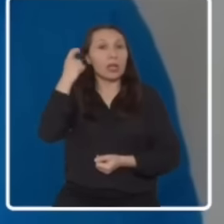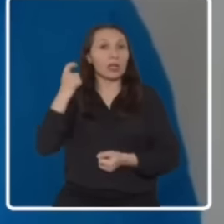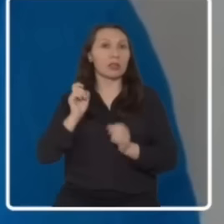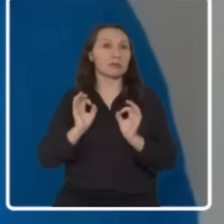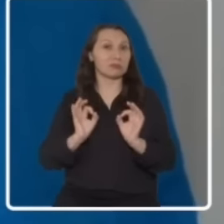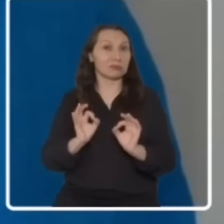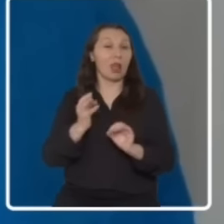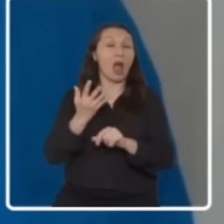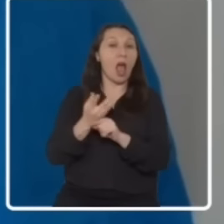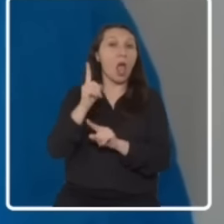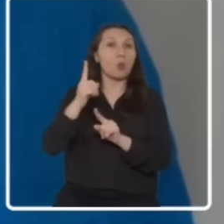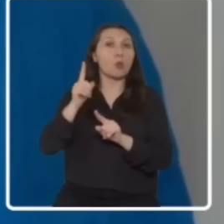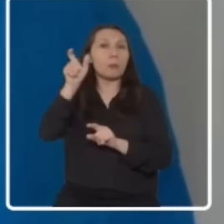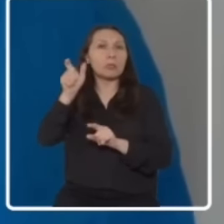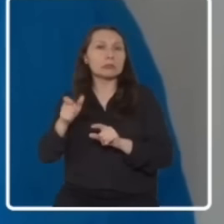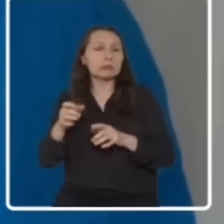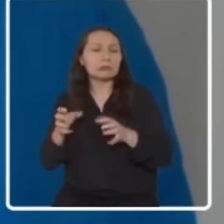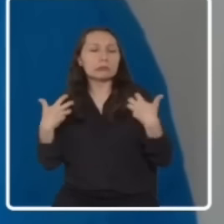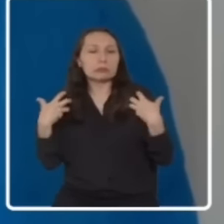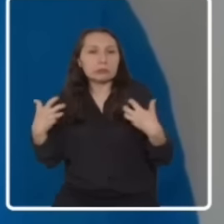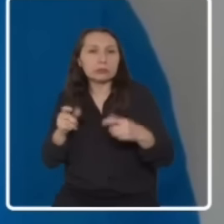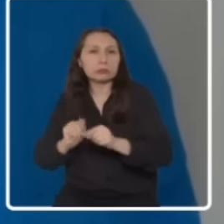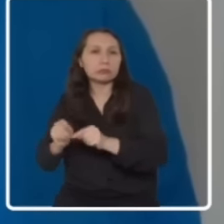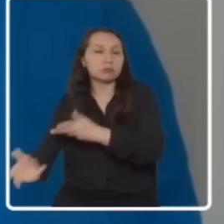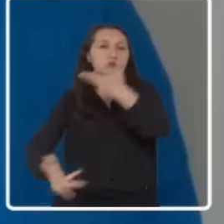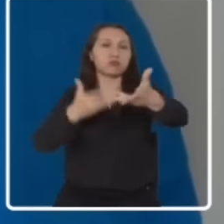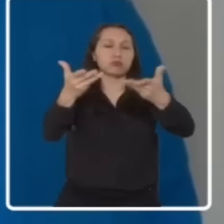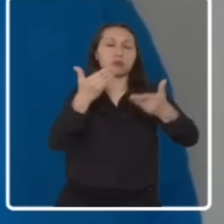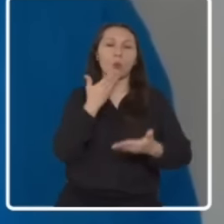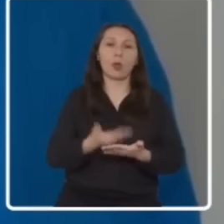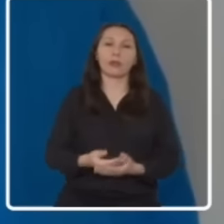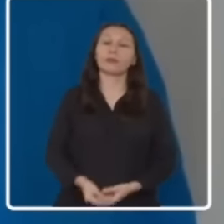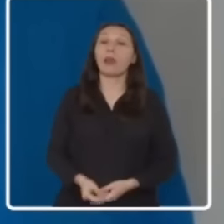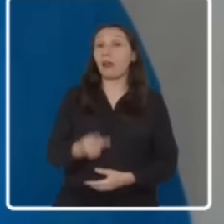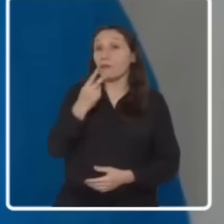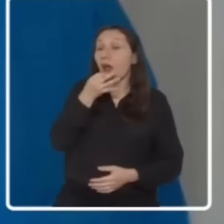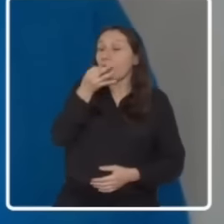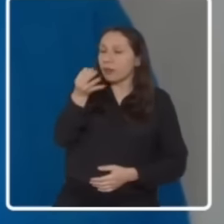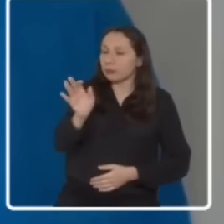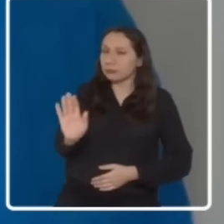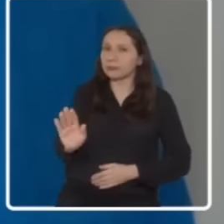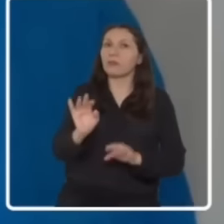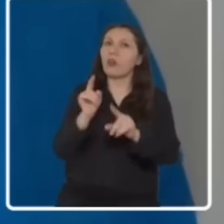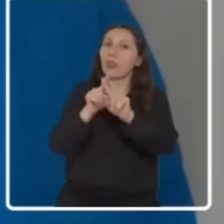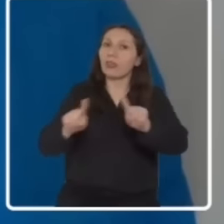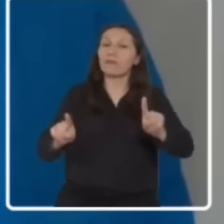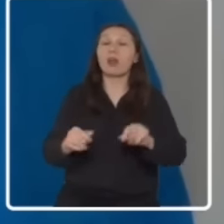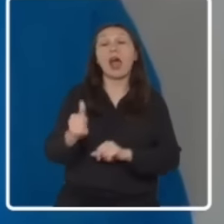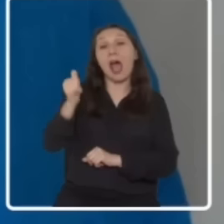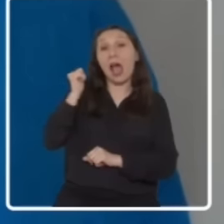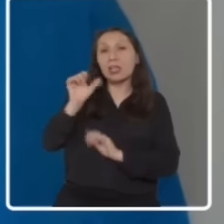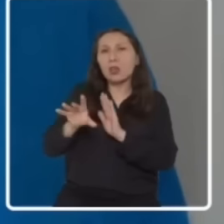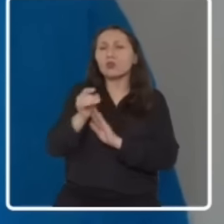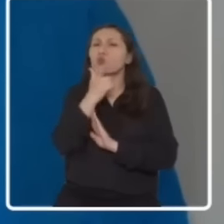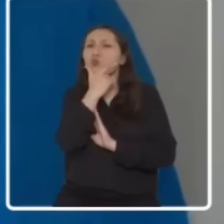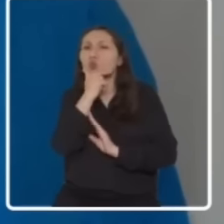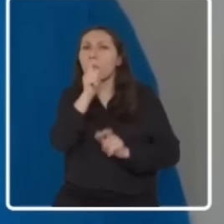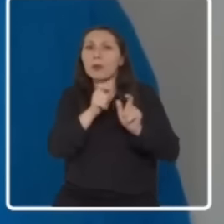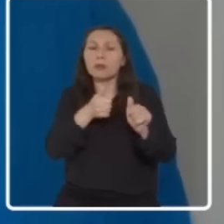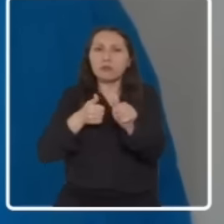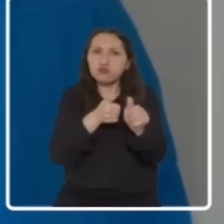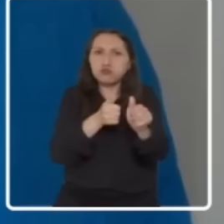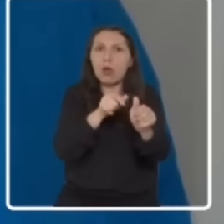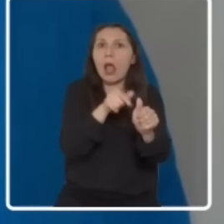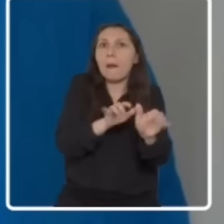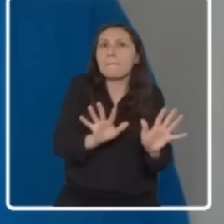que efectivamente hubo una intencionalidad a la hora de los incendios. A ver, vamos a diferenciar las dos cosas. Ayer hubo sospechosos, hubo